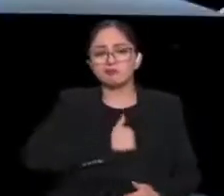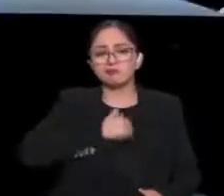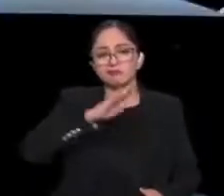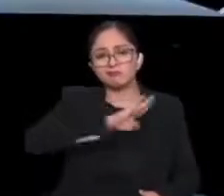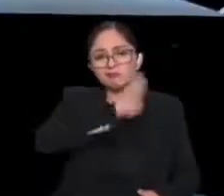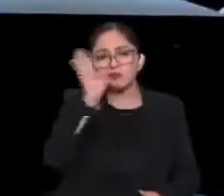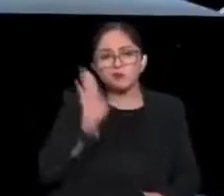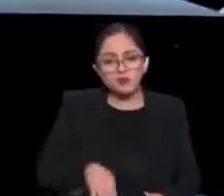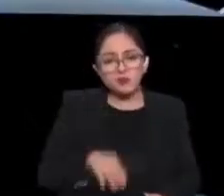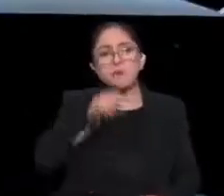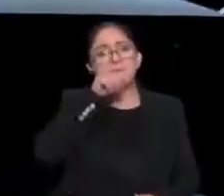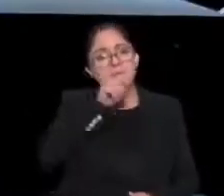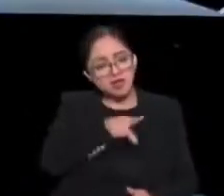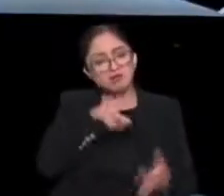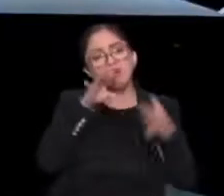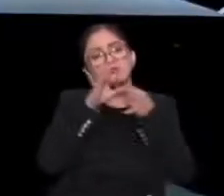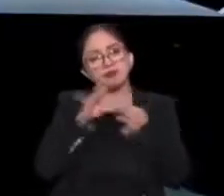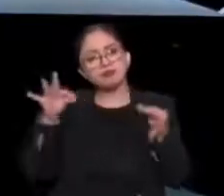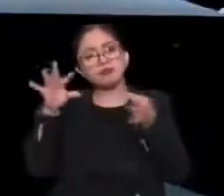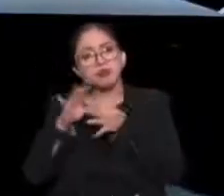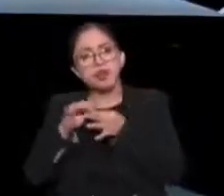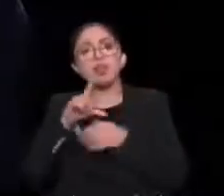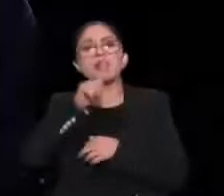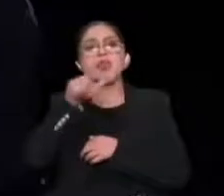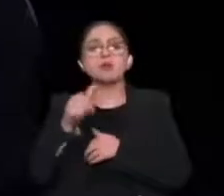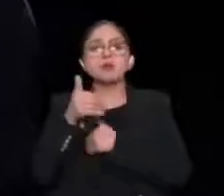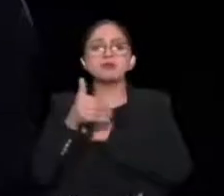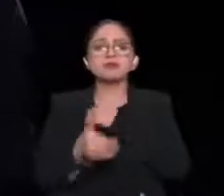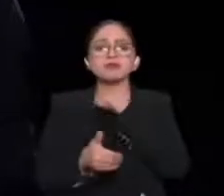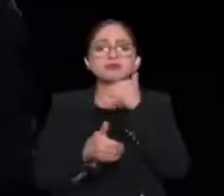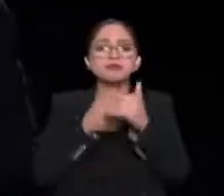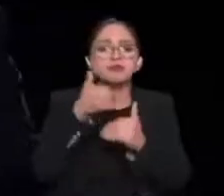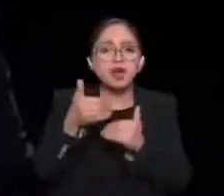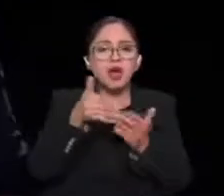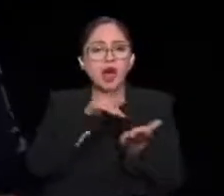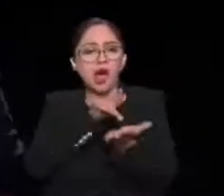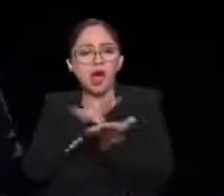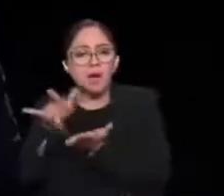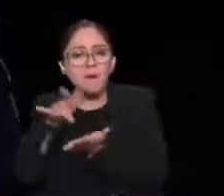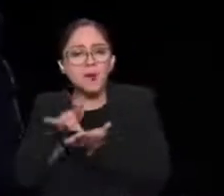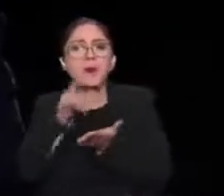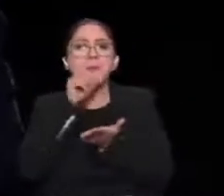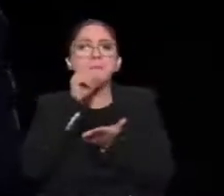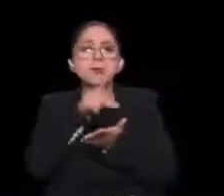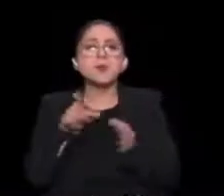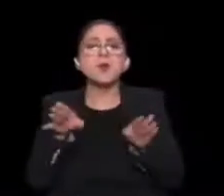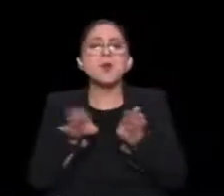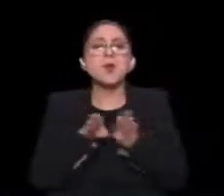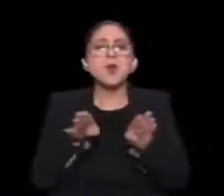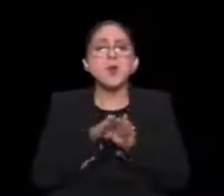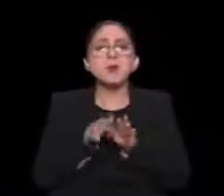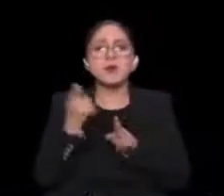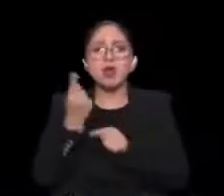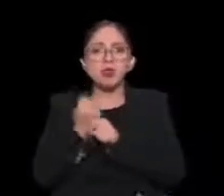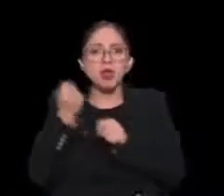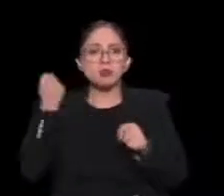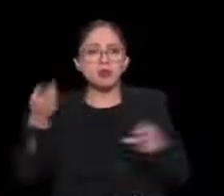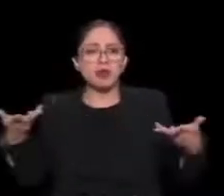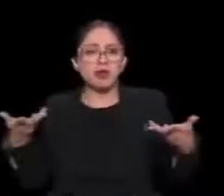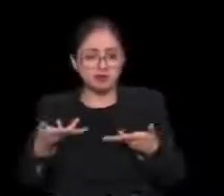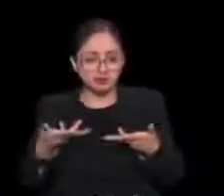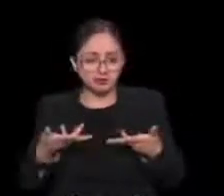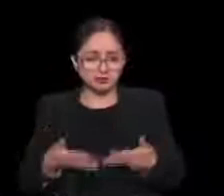vida, también se informó puntualmente, y ya de ahí nos seguimos con los apoyos y con el servicio emergente de transporte. Sí, aquí